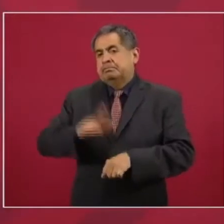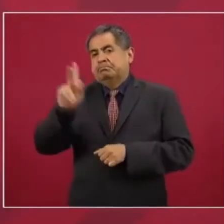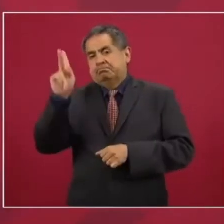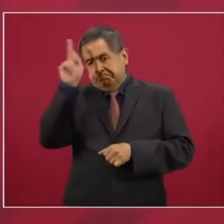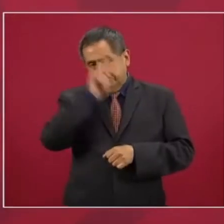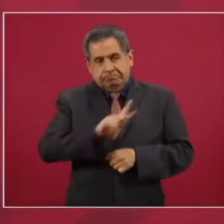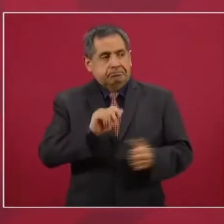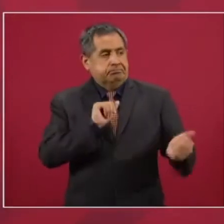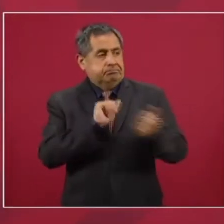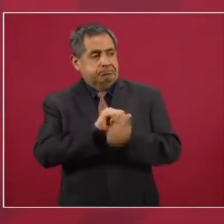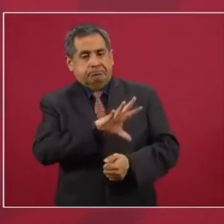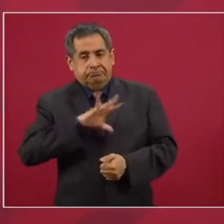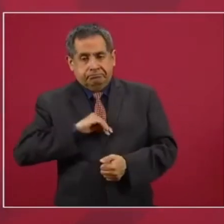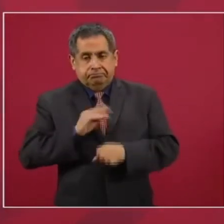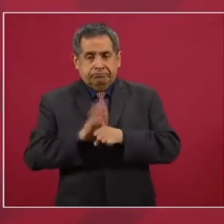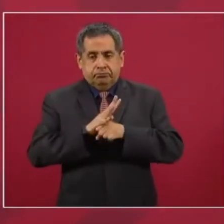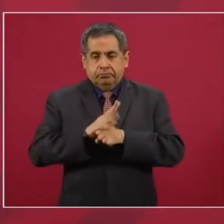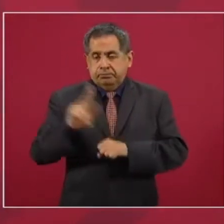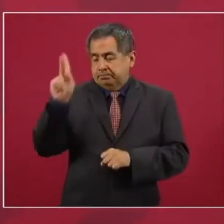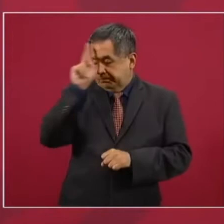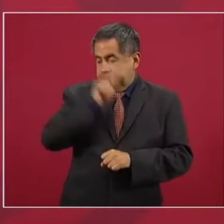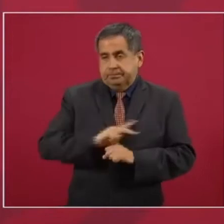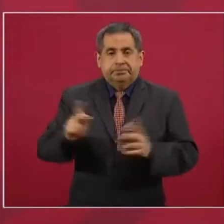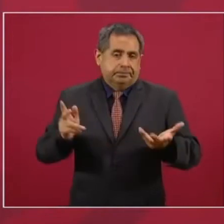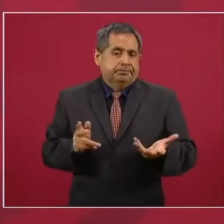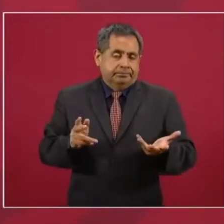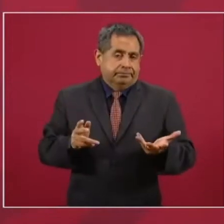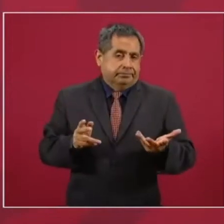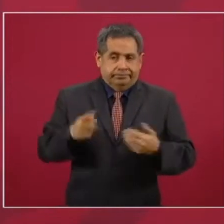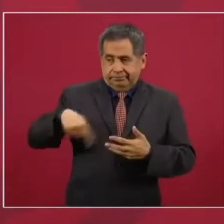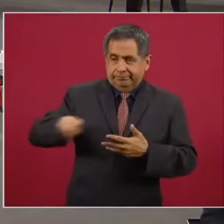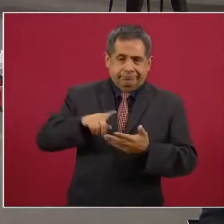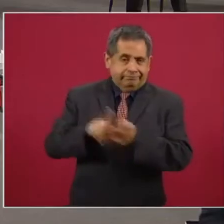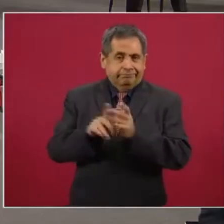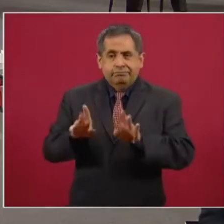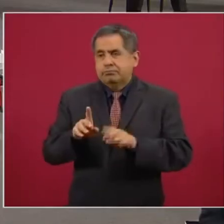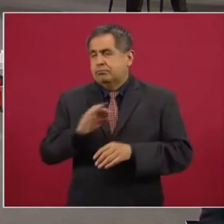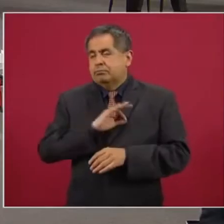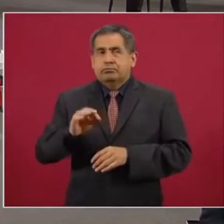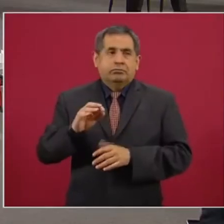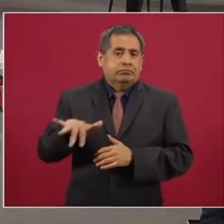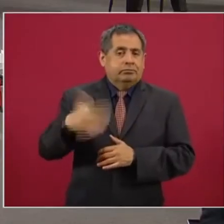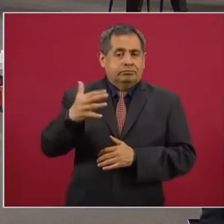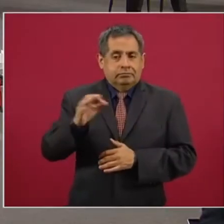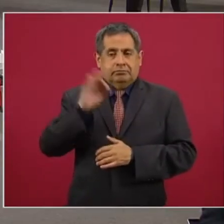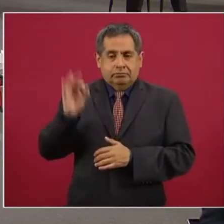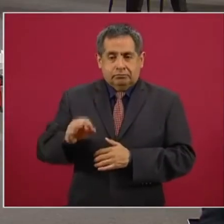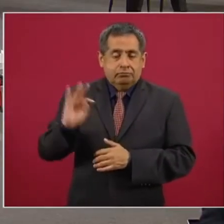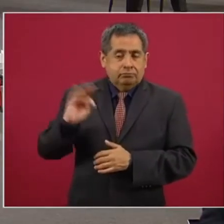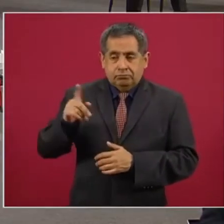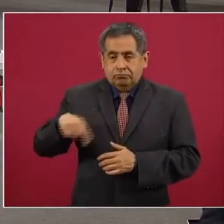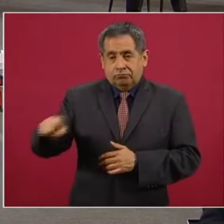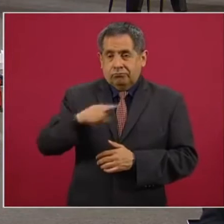complicarse. Y este porcentaje de personas, en general es cerca del 15%, pueden requerir